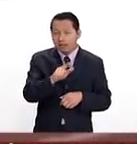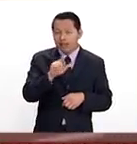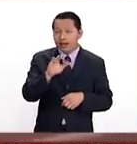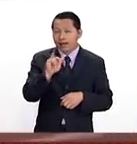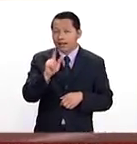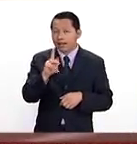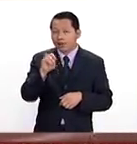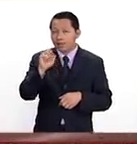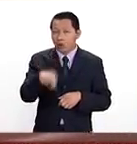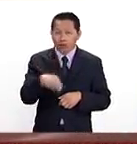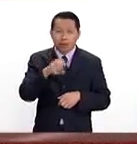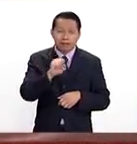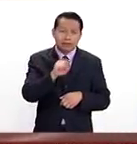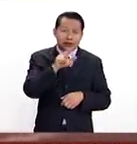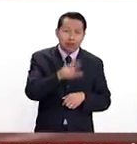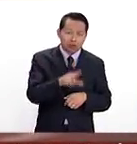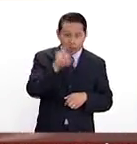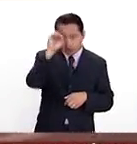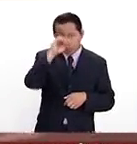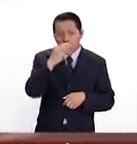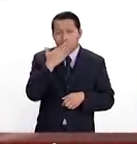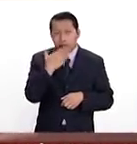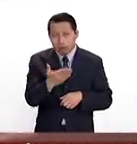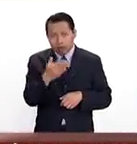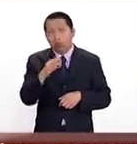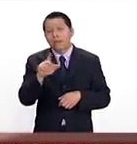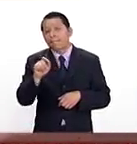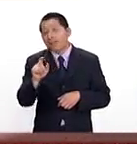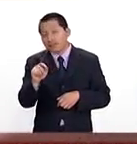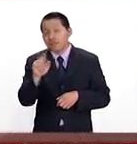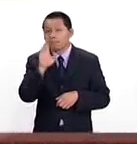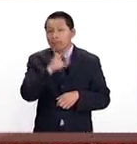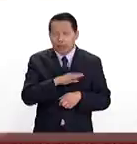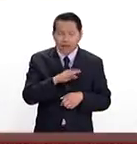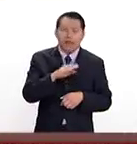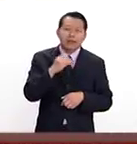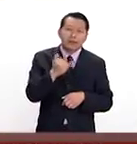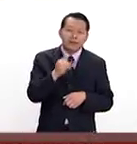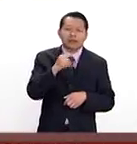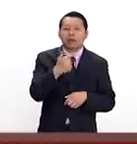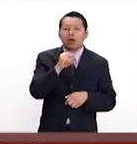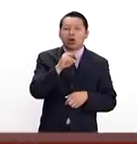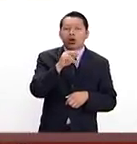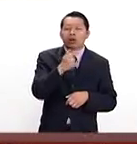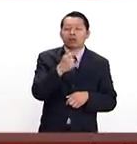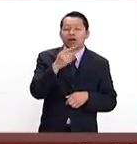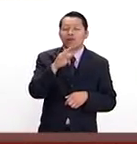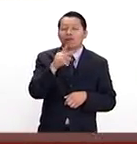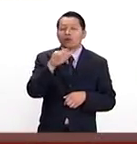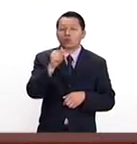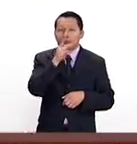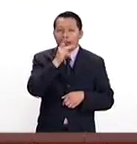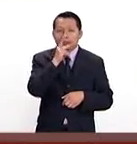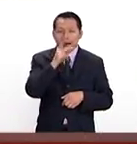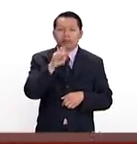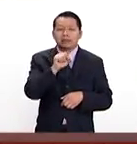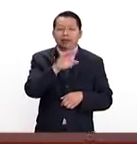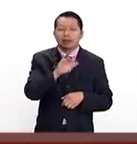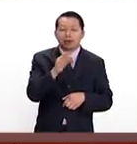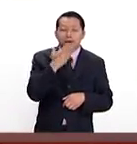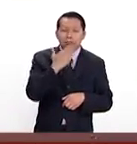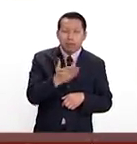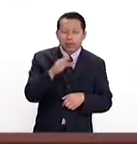Clinton, 68 de opinión favorable contra 20 desfavorable. George Bush padre, 65